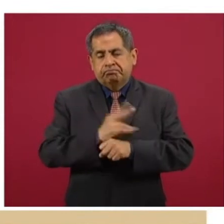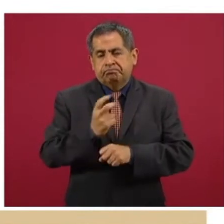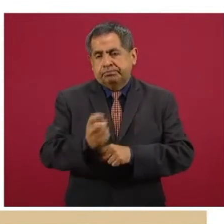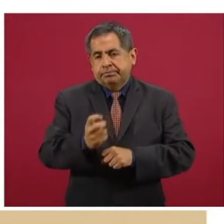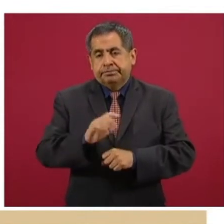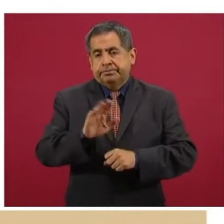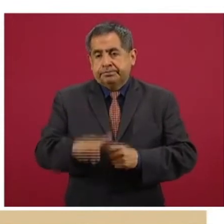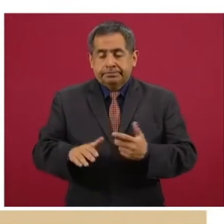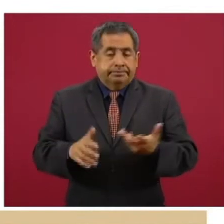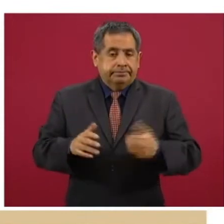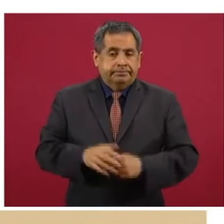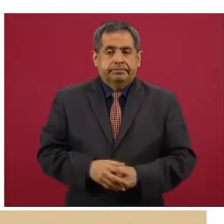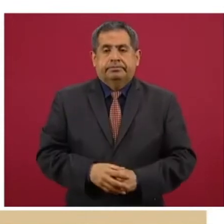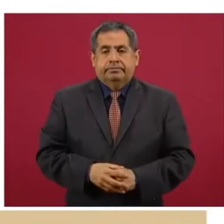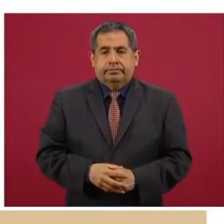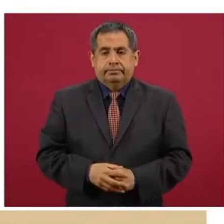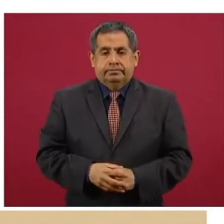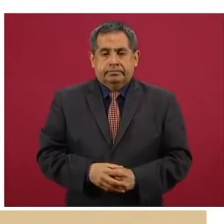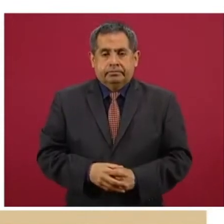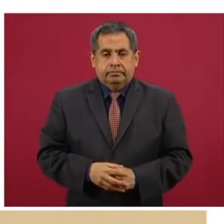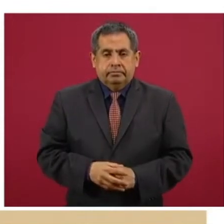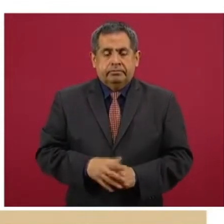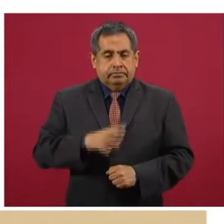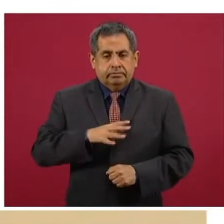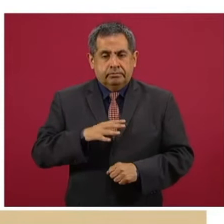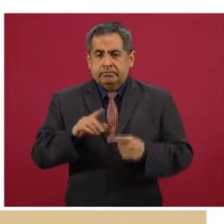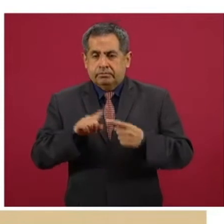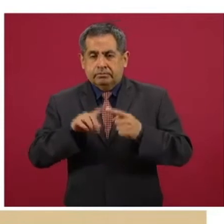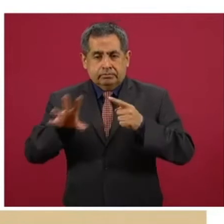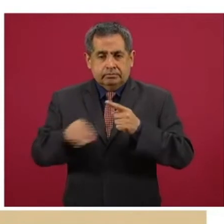embargo, agregamos otras más, por ejemplo, las